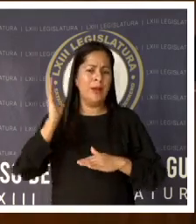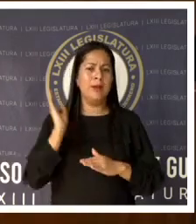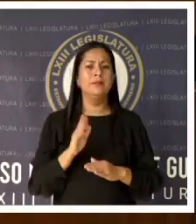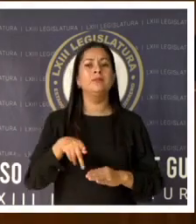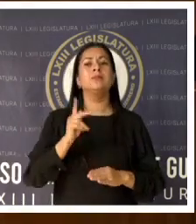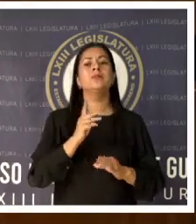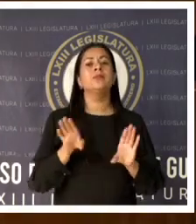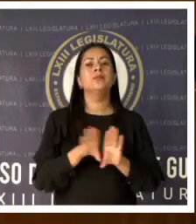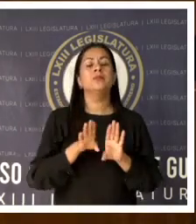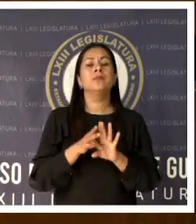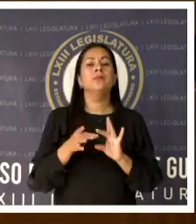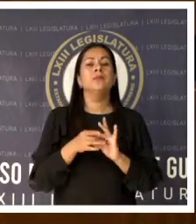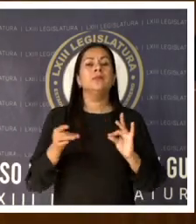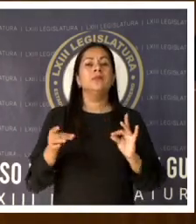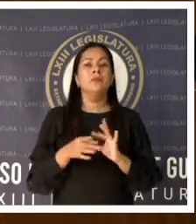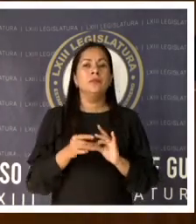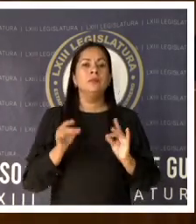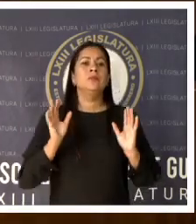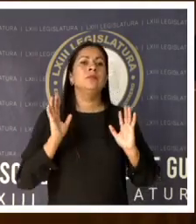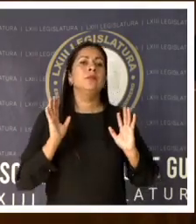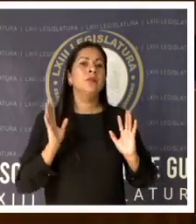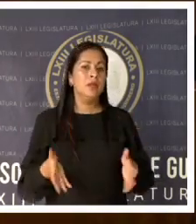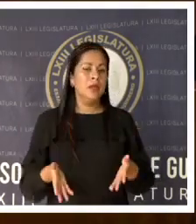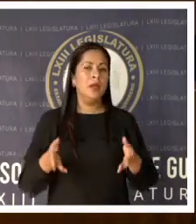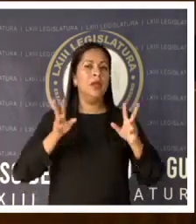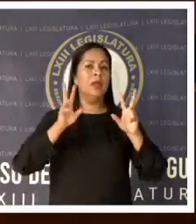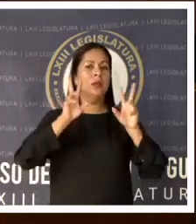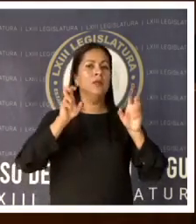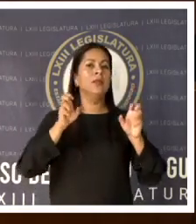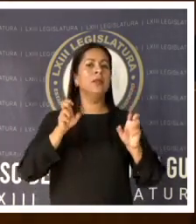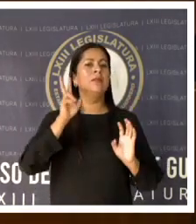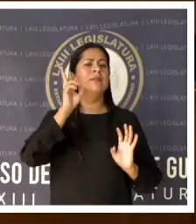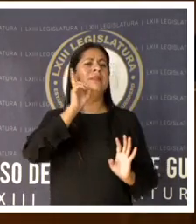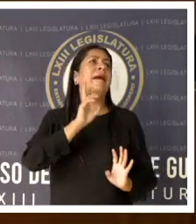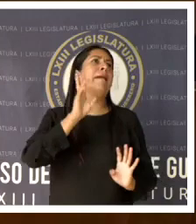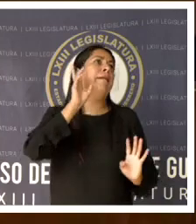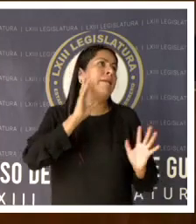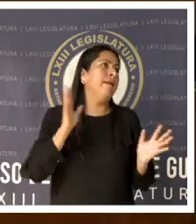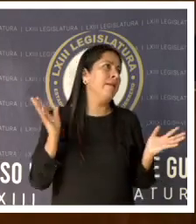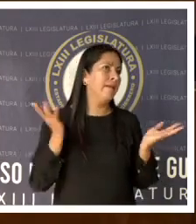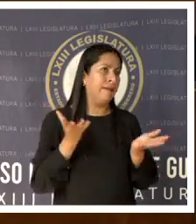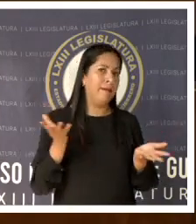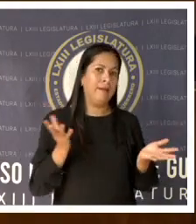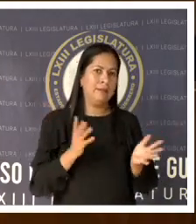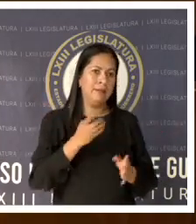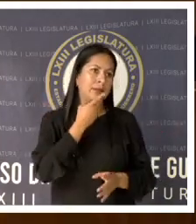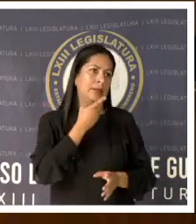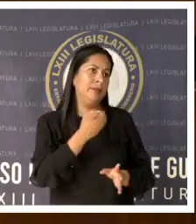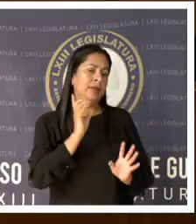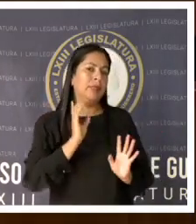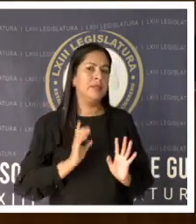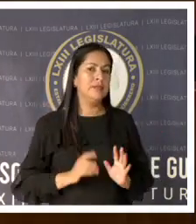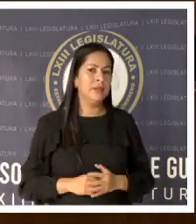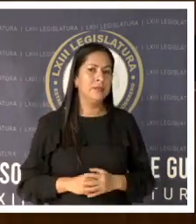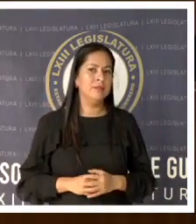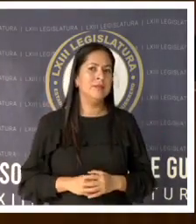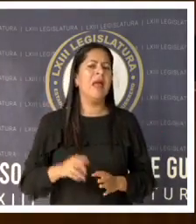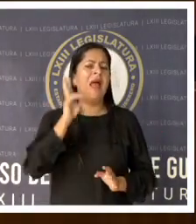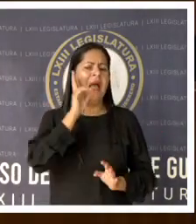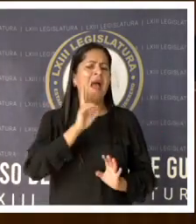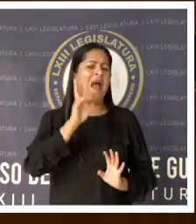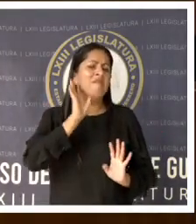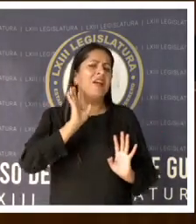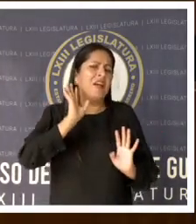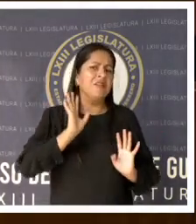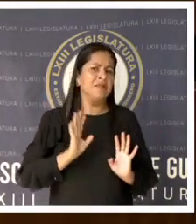decía pues ya estamos en tema de a ver que agarramos de lo que decimos a ver que